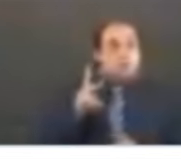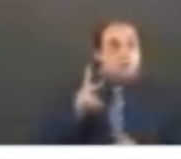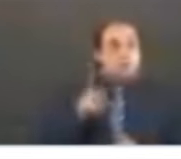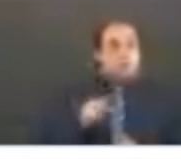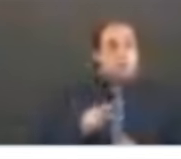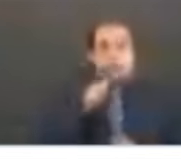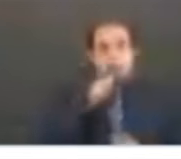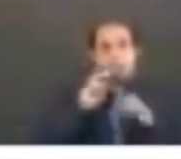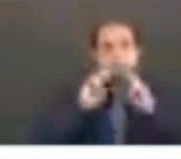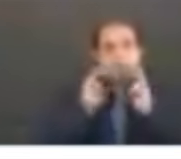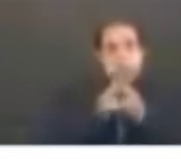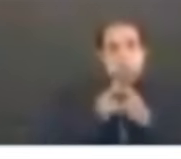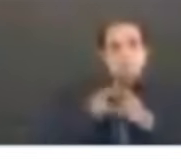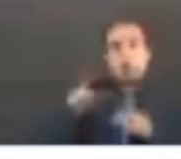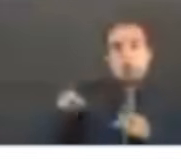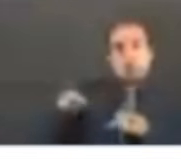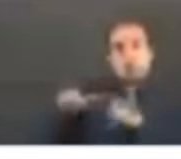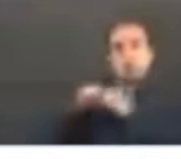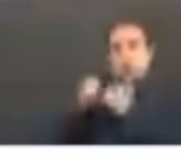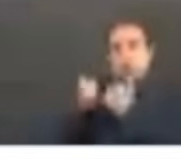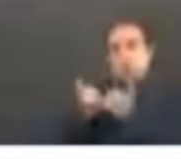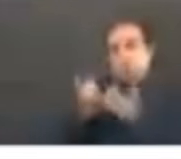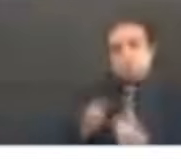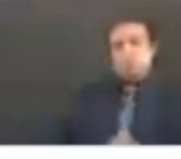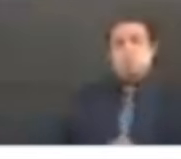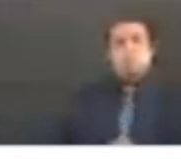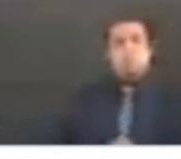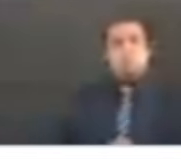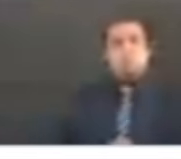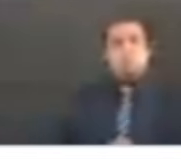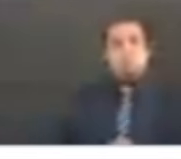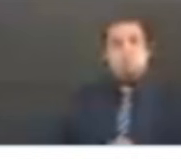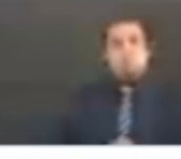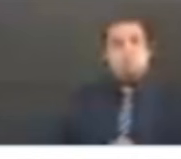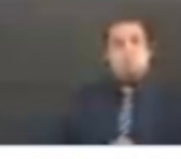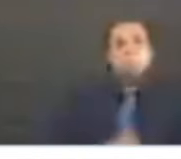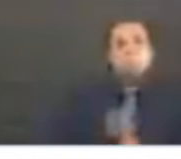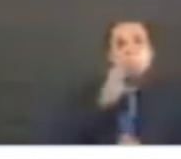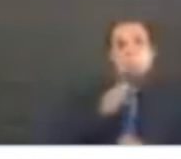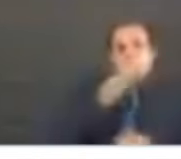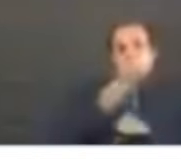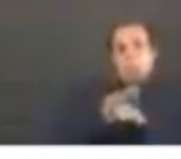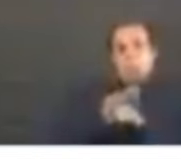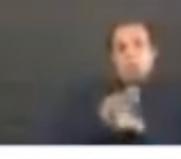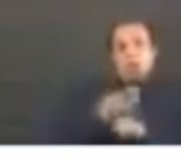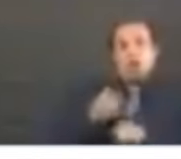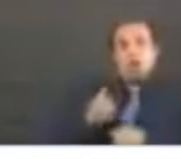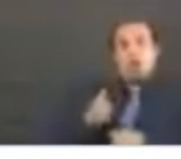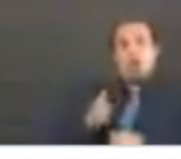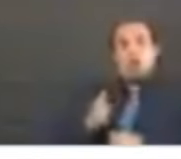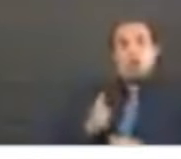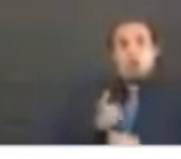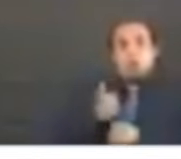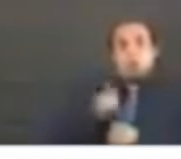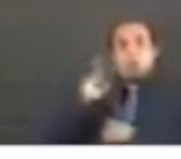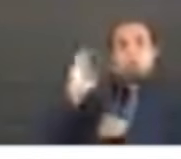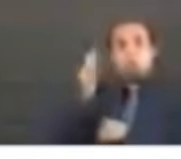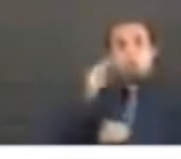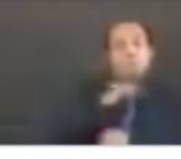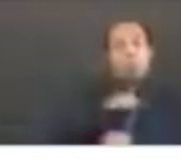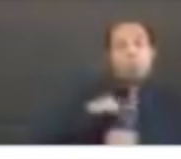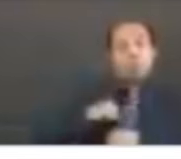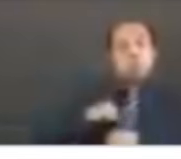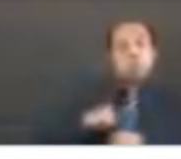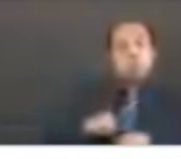no nos hemos reunido con esta asociación y en todo caso le tocará pues también a las autoridades federales lo que corresponde. Y